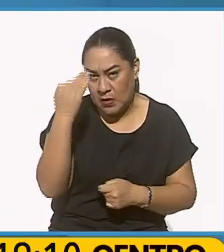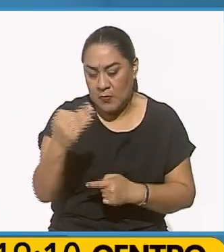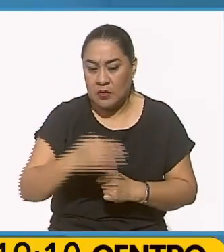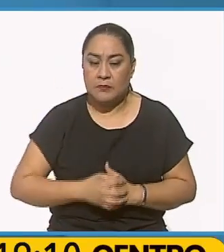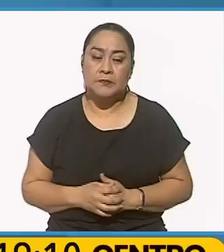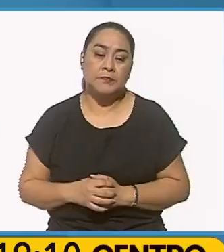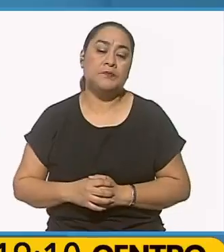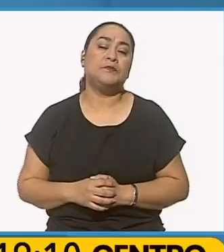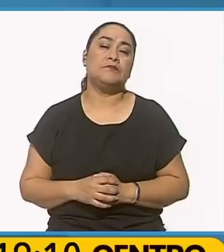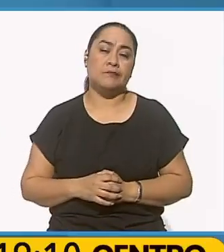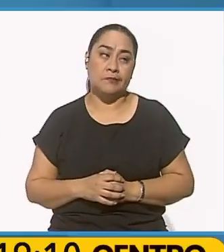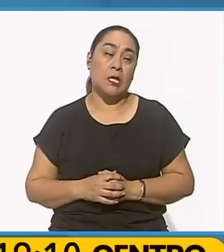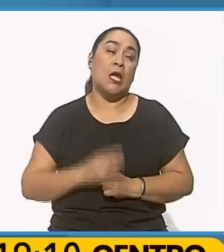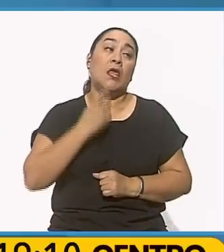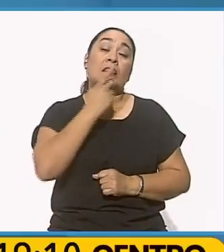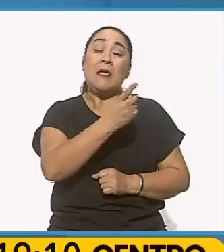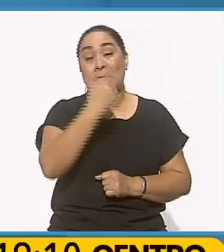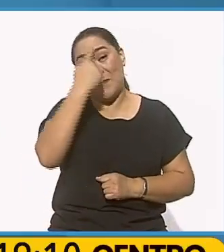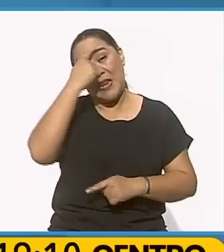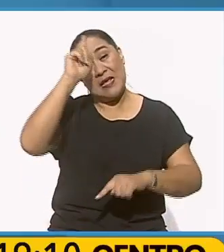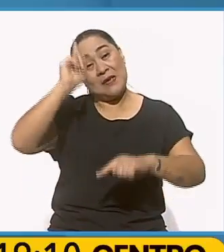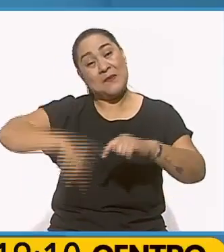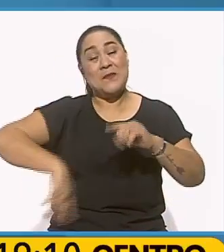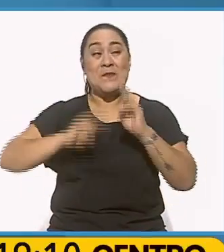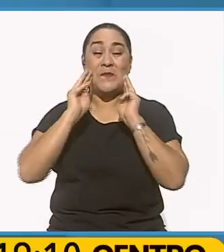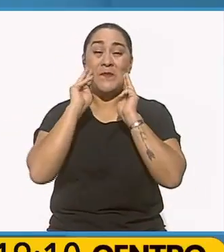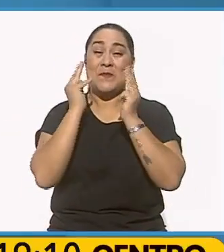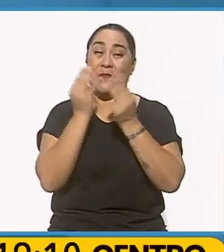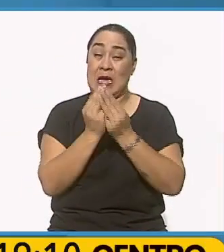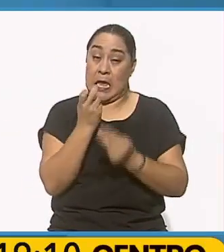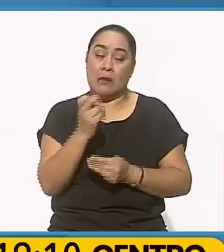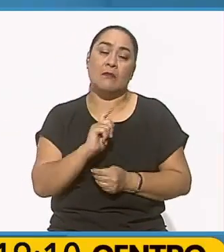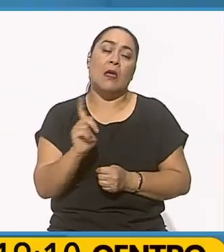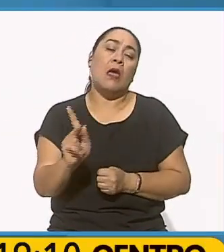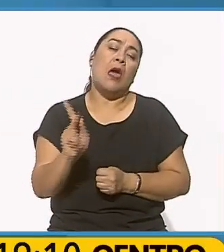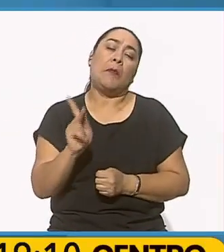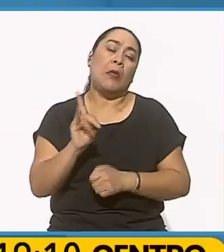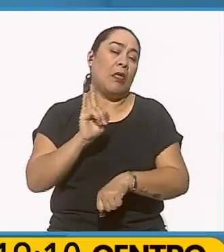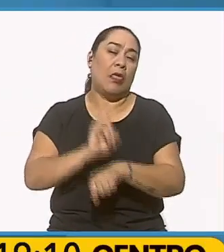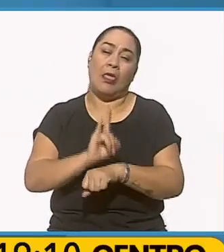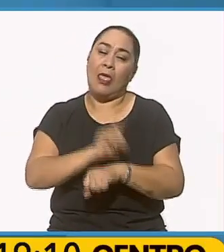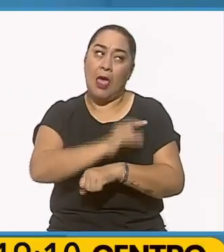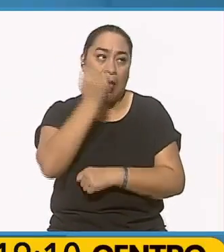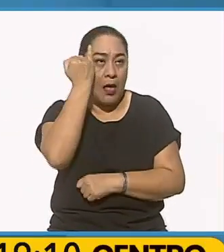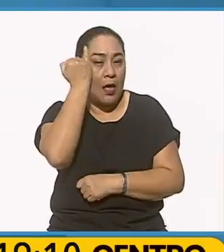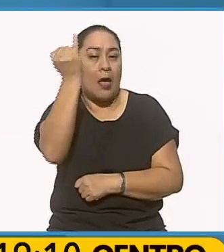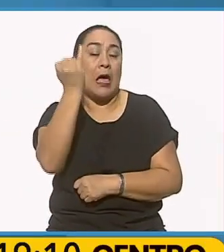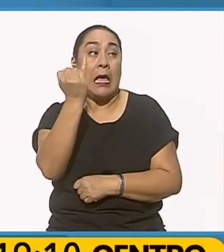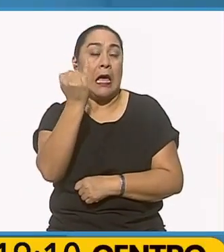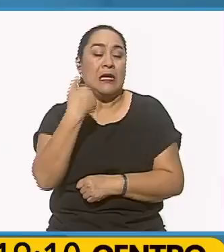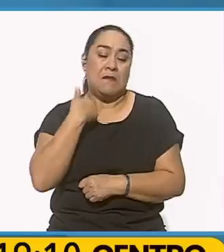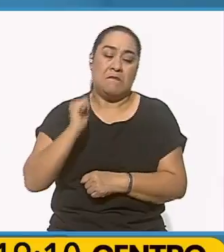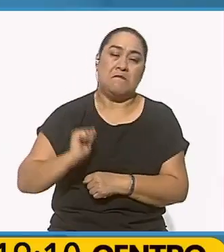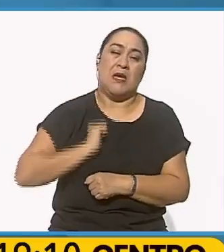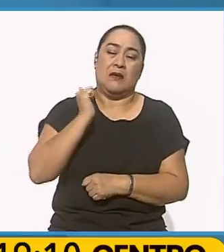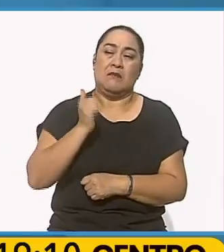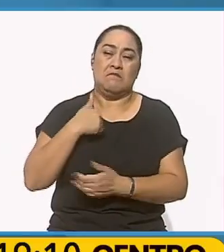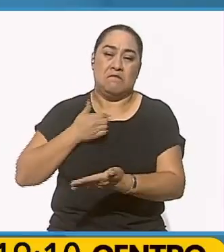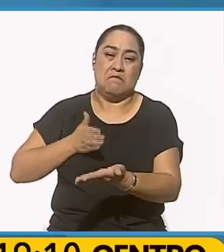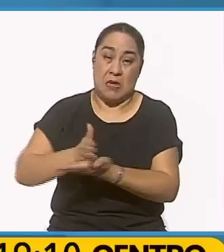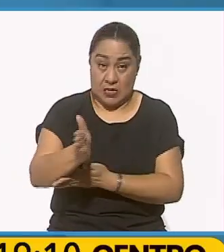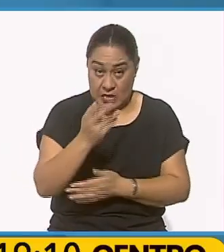Descartado entonces este supuesto combate al cártel de los soles, es un pretexto en este sentido para intervenir en lo que tú ya